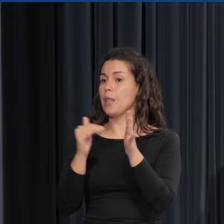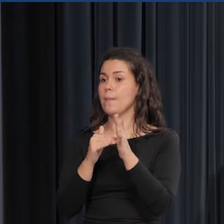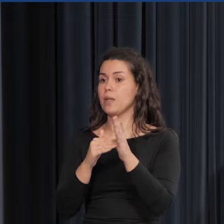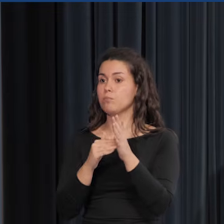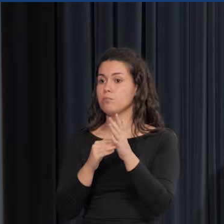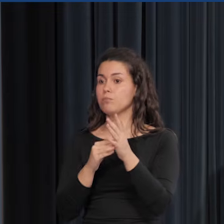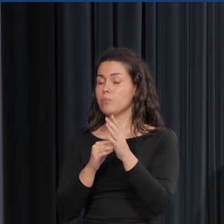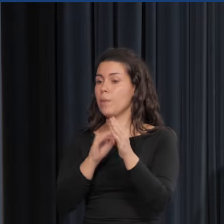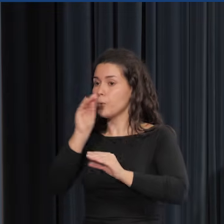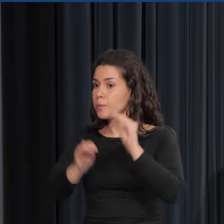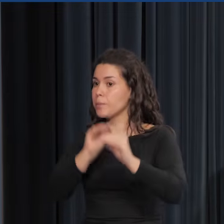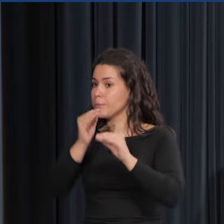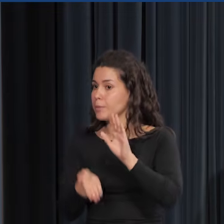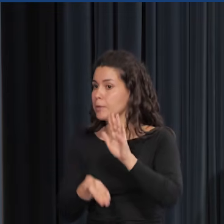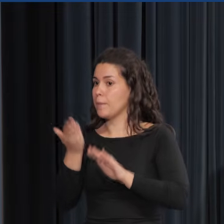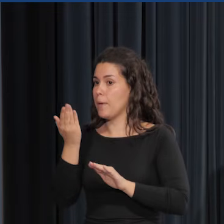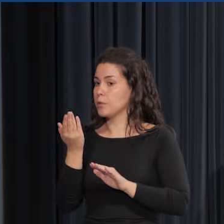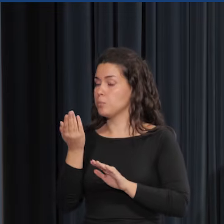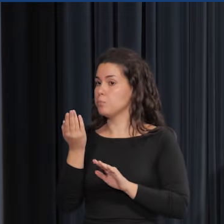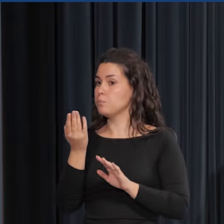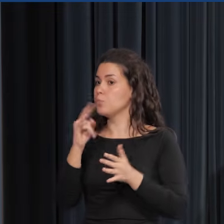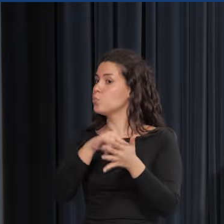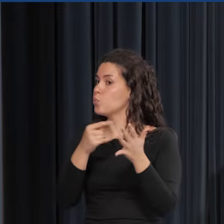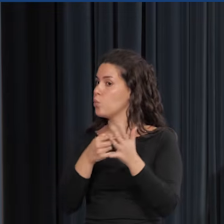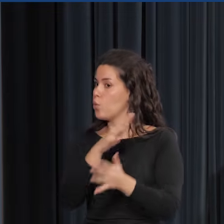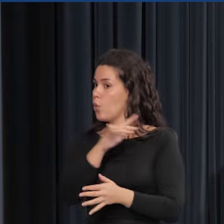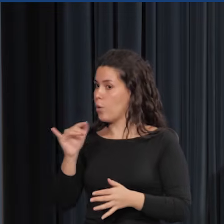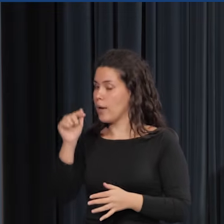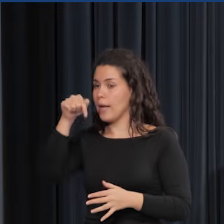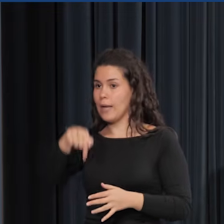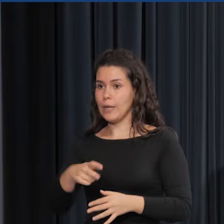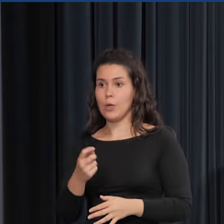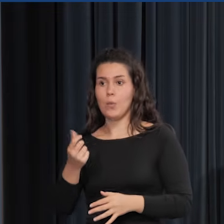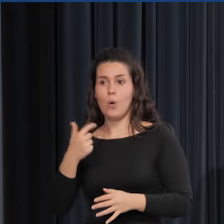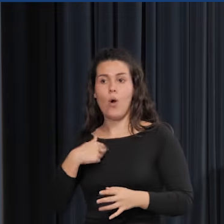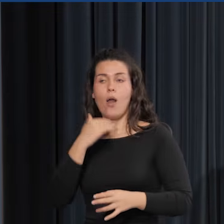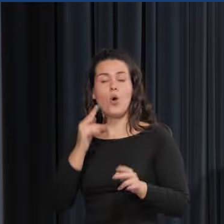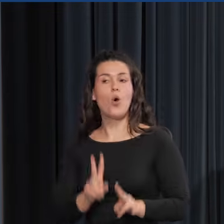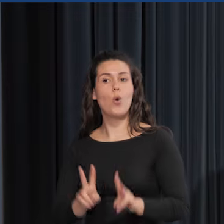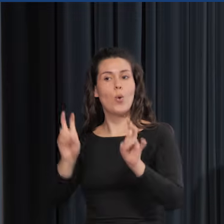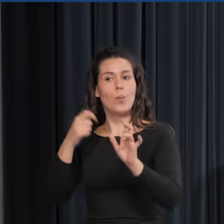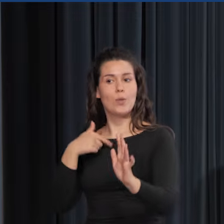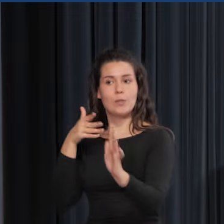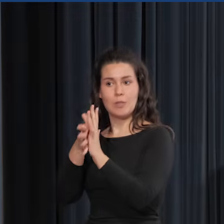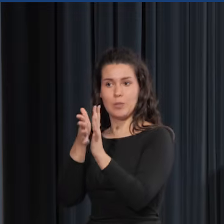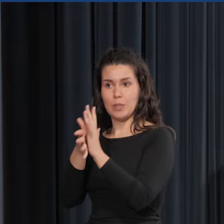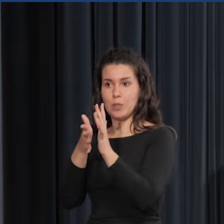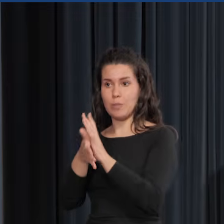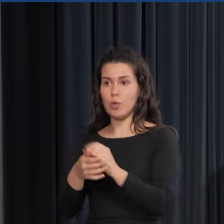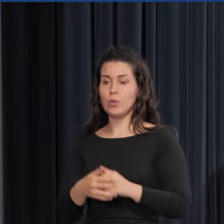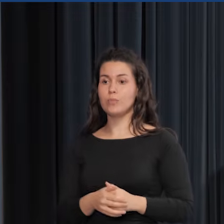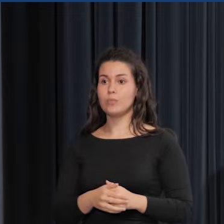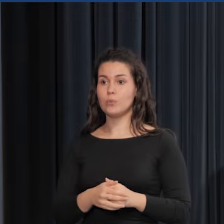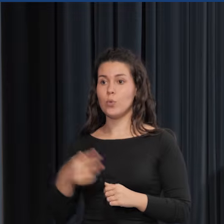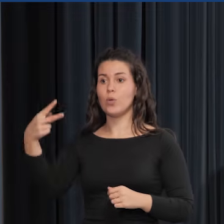en el sector de la construcción. Y como exclusiva aquí, quizá en breve tendremos también otro chatbot, también